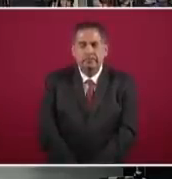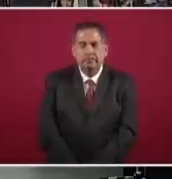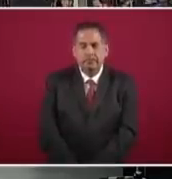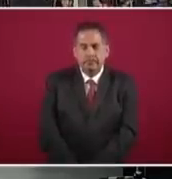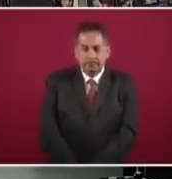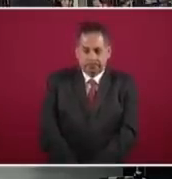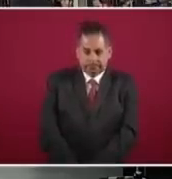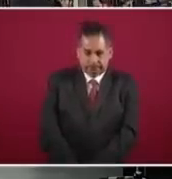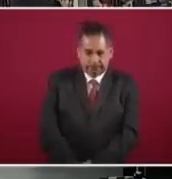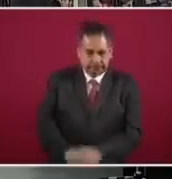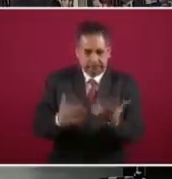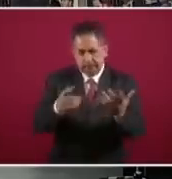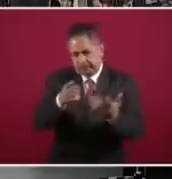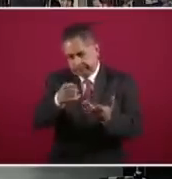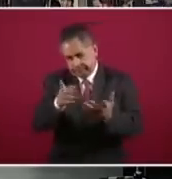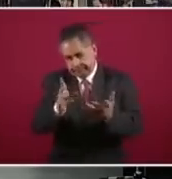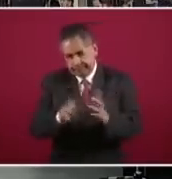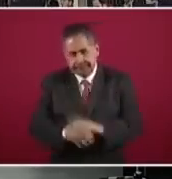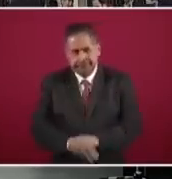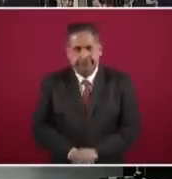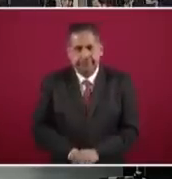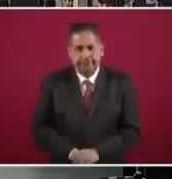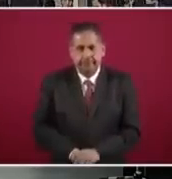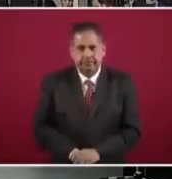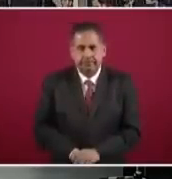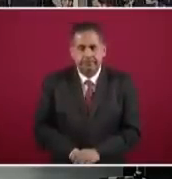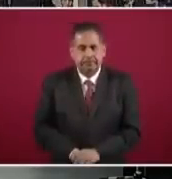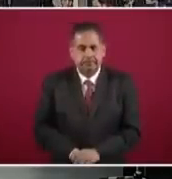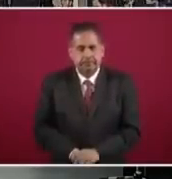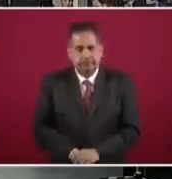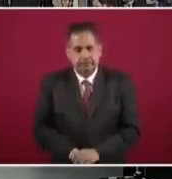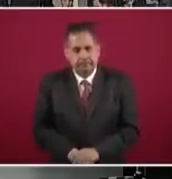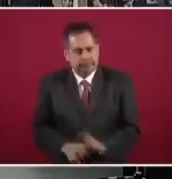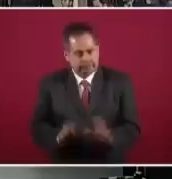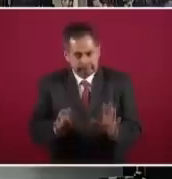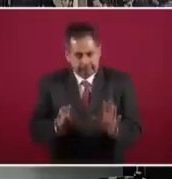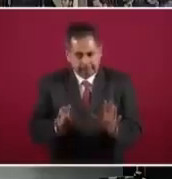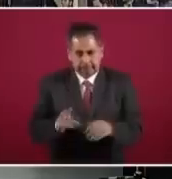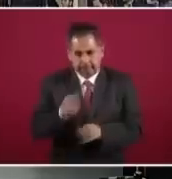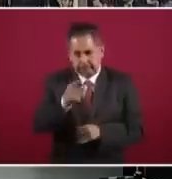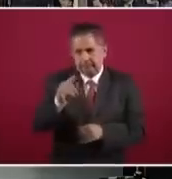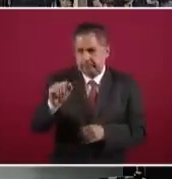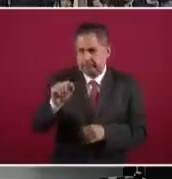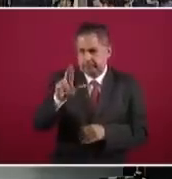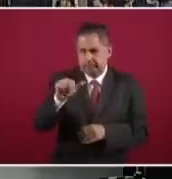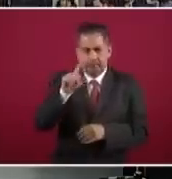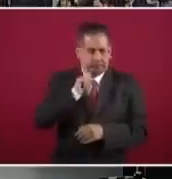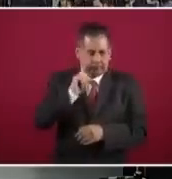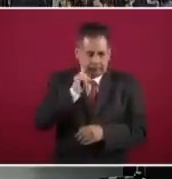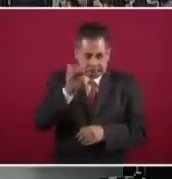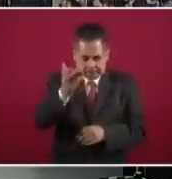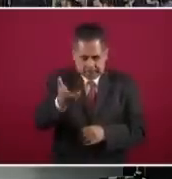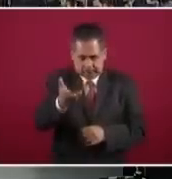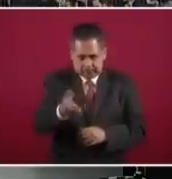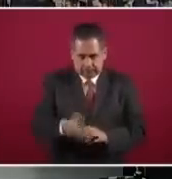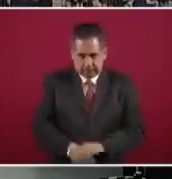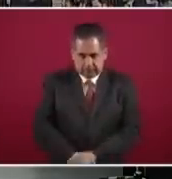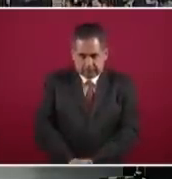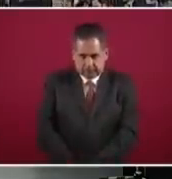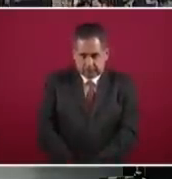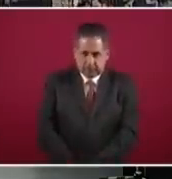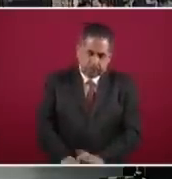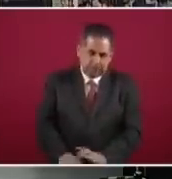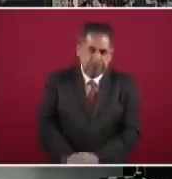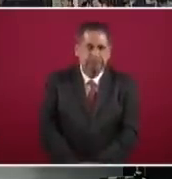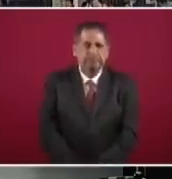A ver, pero si estamos hablando de las mujeres, que le damos a Sara, mujer, es la palabra. Digo.